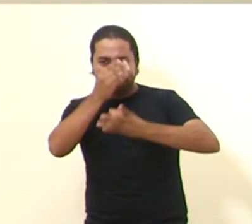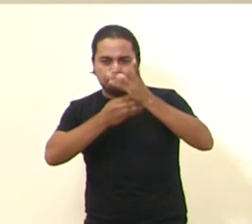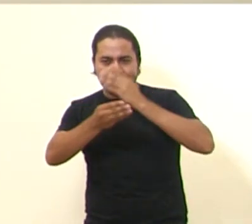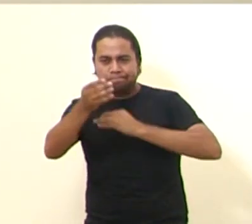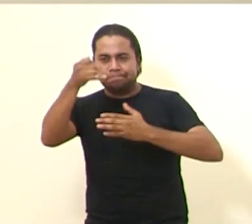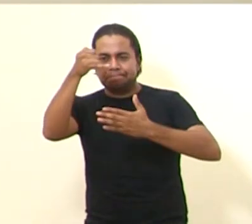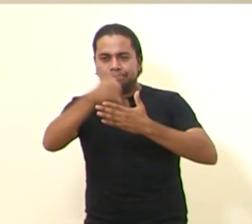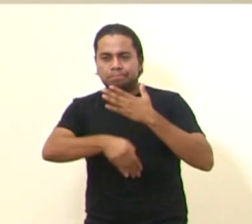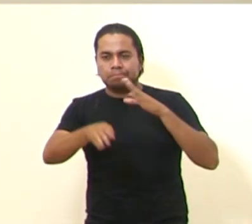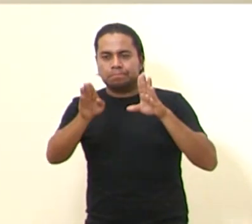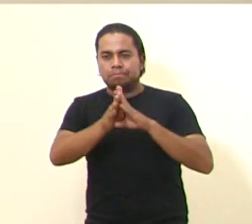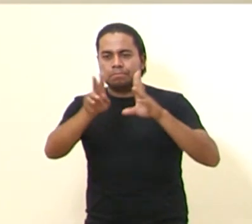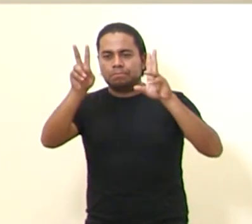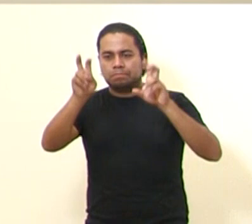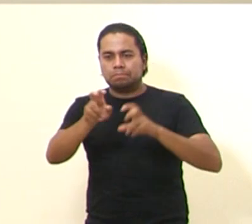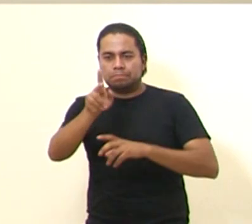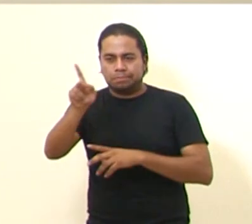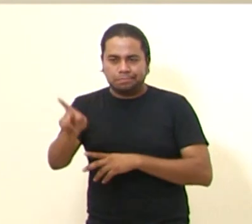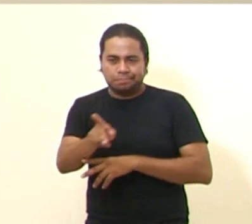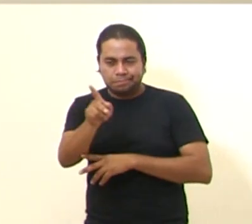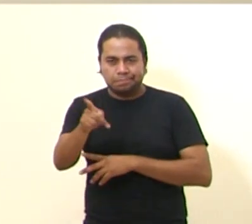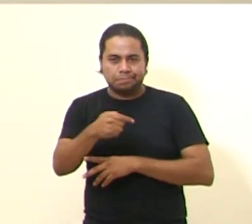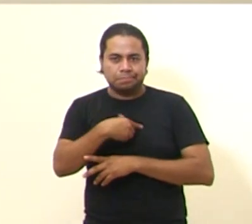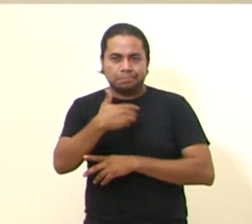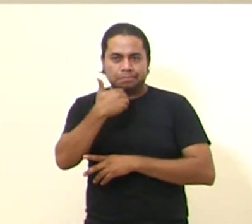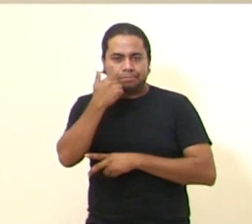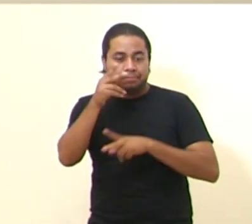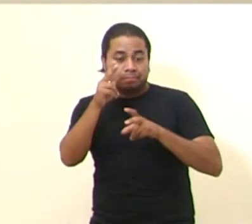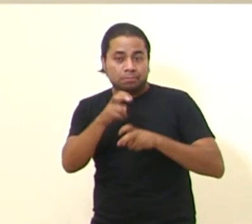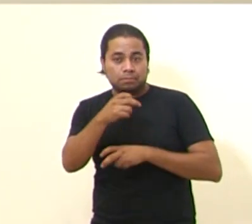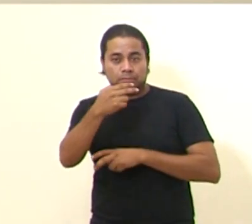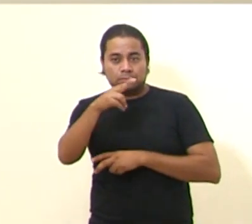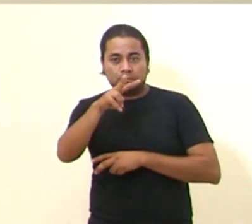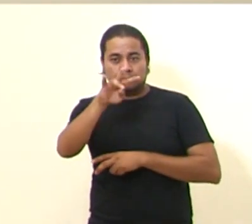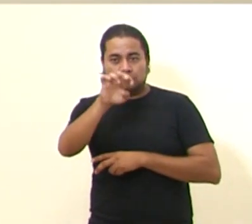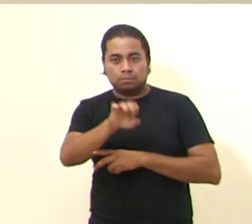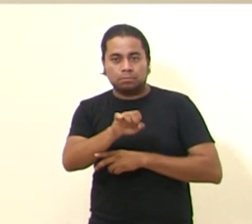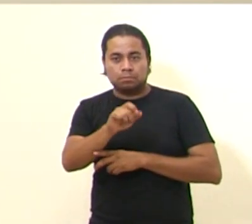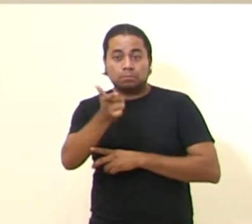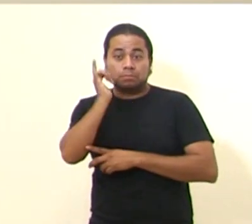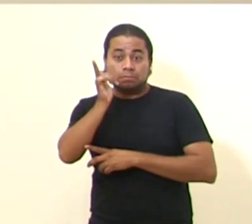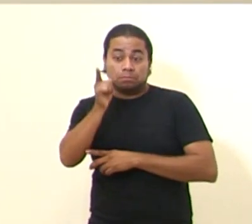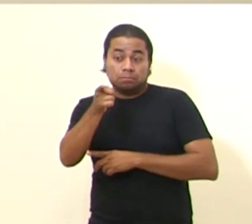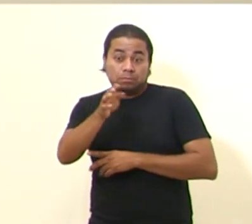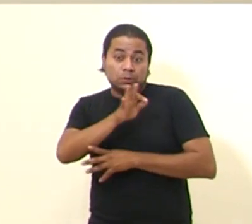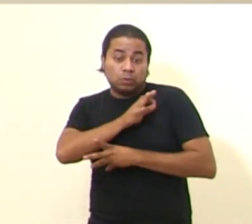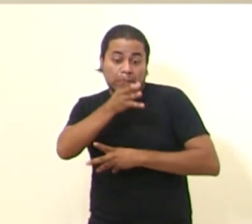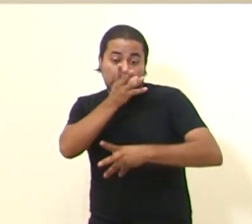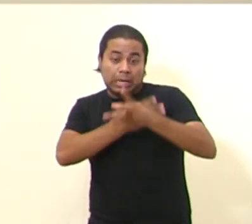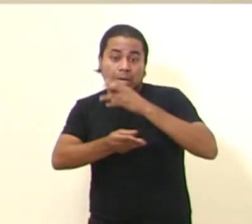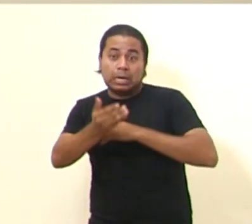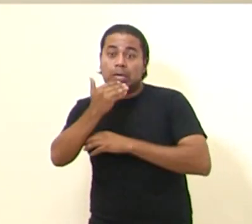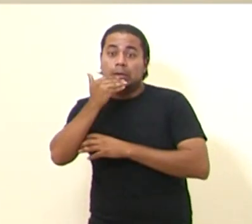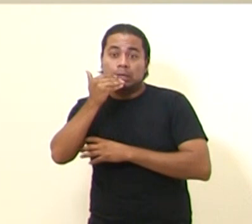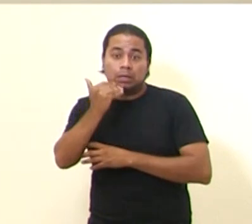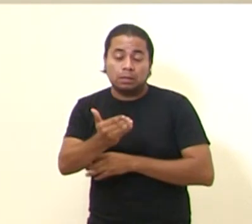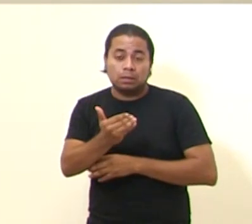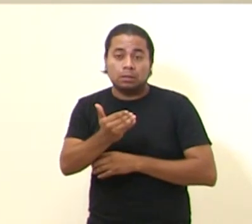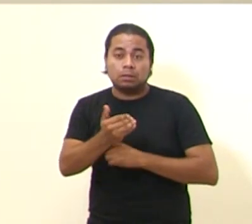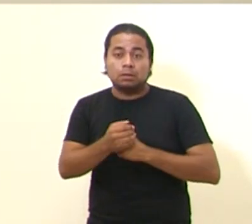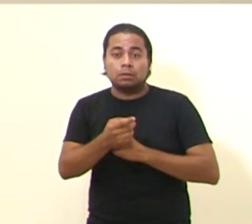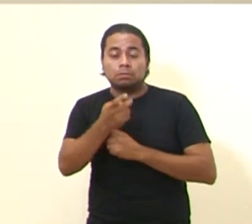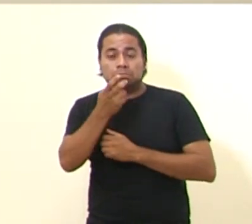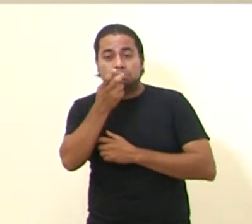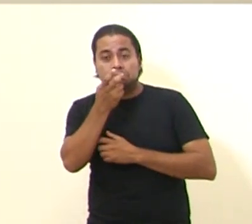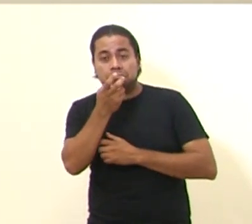más del pueblo que a mí me interesa, que es el pueblo Guabe. Espero que les haya sido de mucha utilidad esta